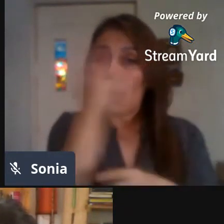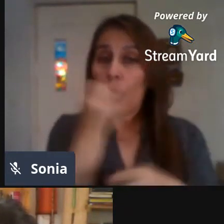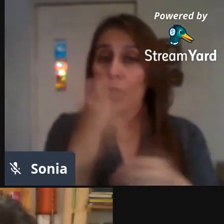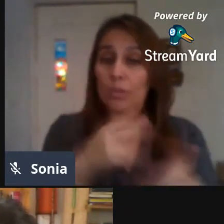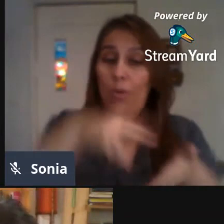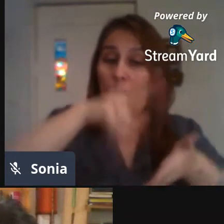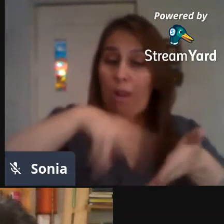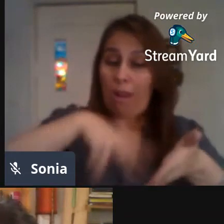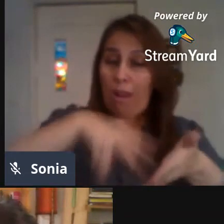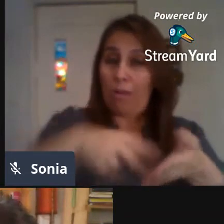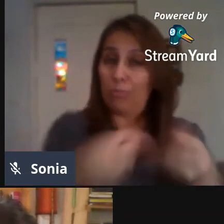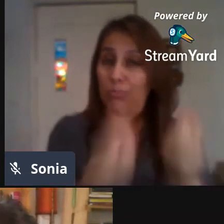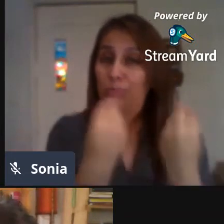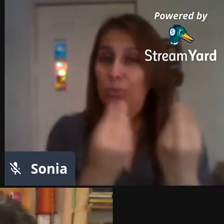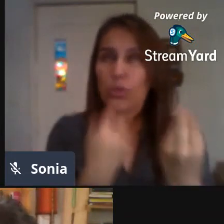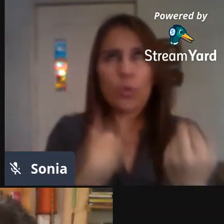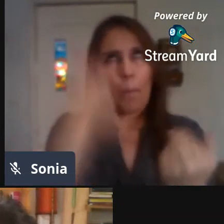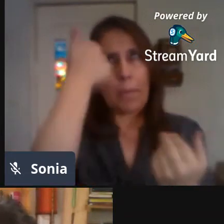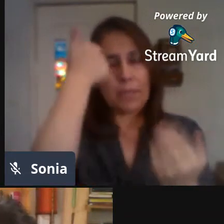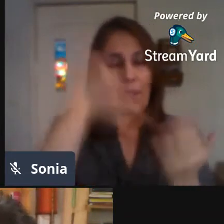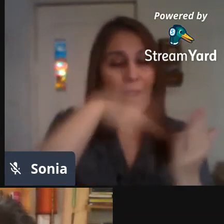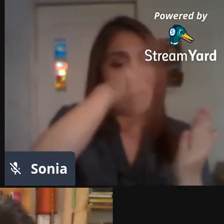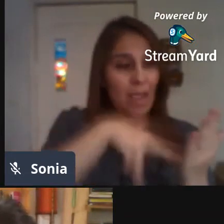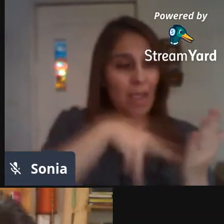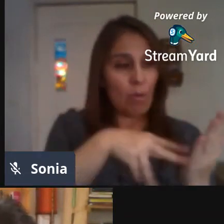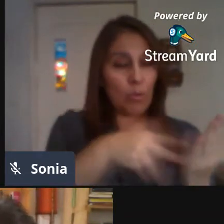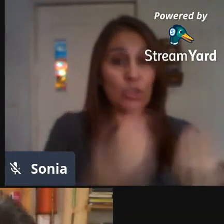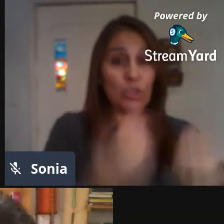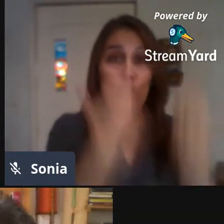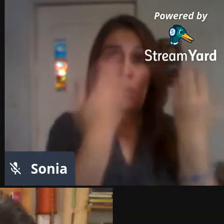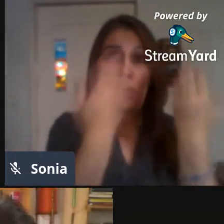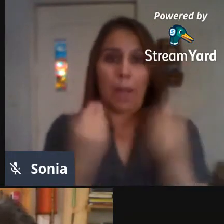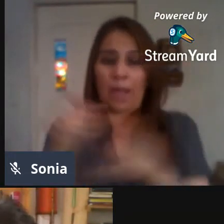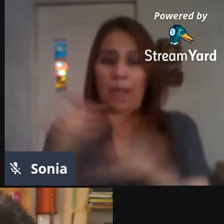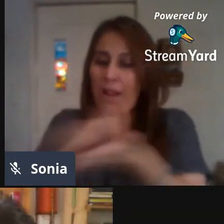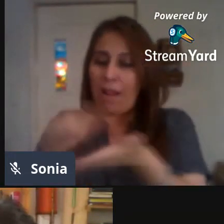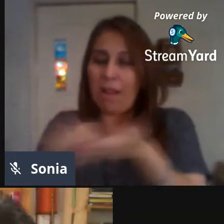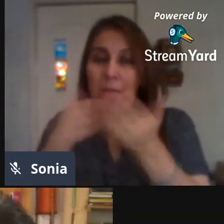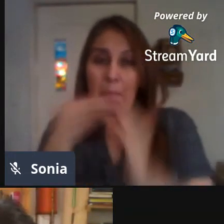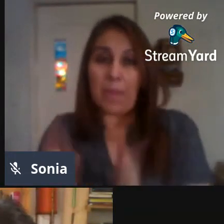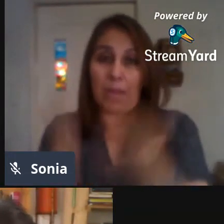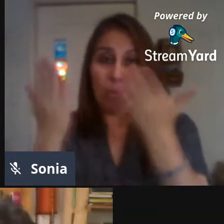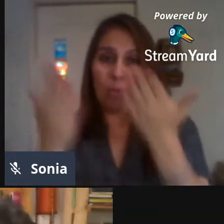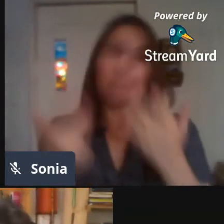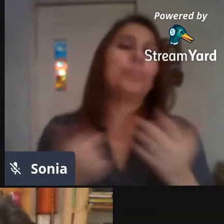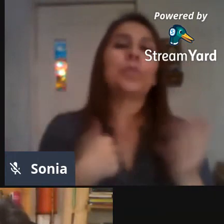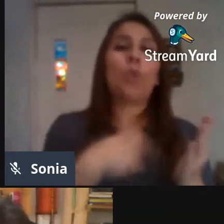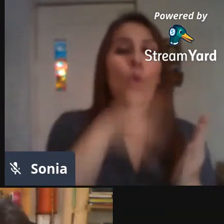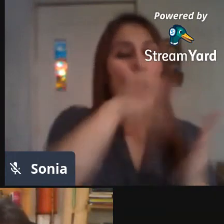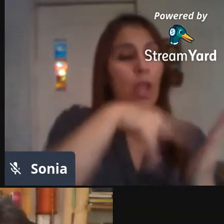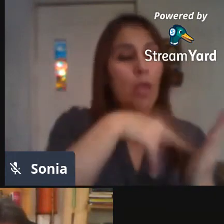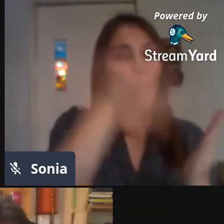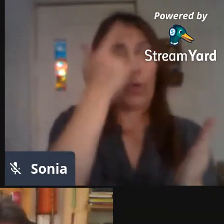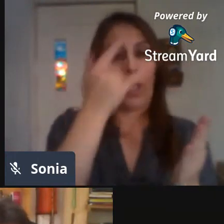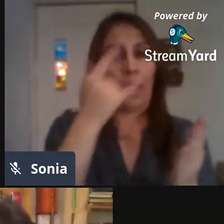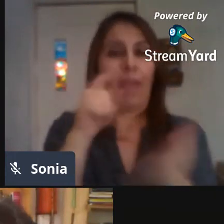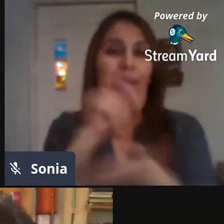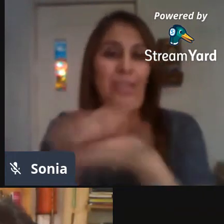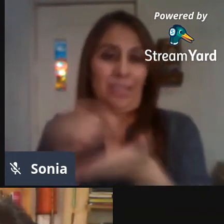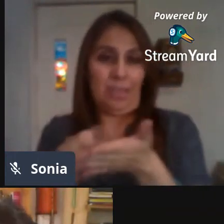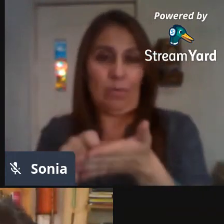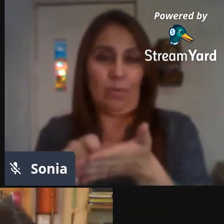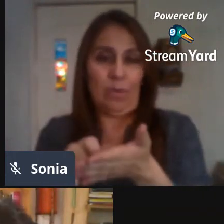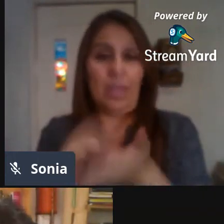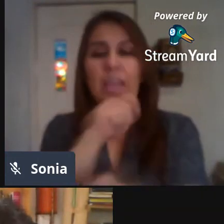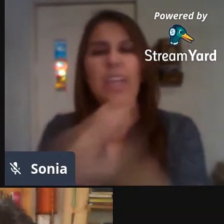yo pienso que son dos prácticas que van a ir para de las entonces leo porque escribo y puede escribir justamente porque